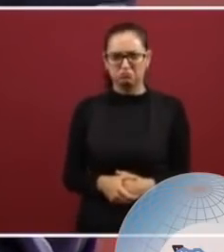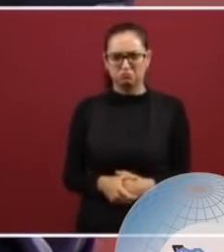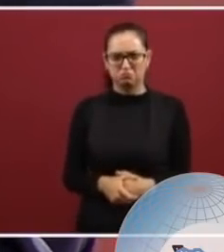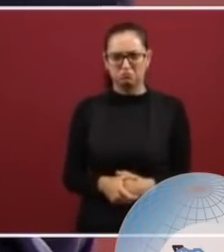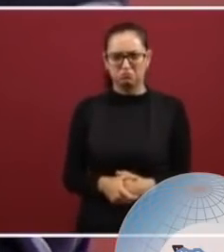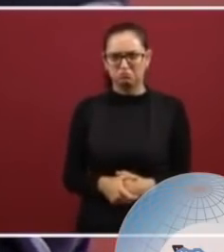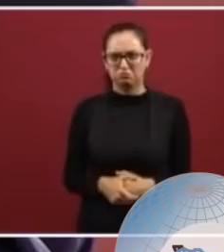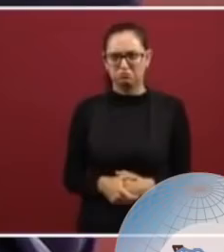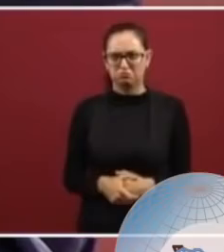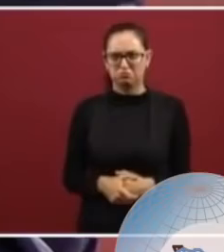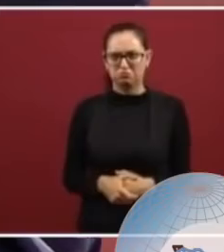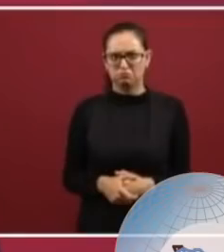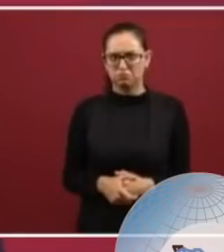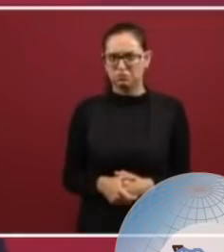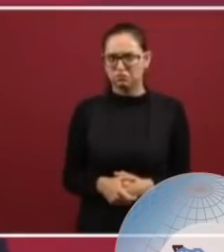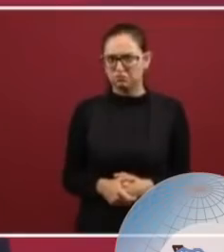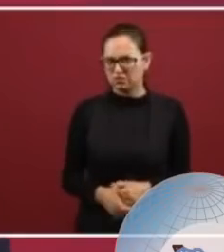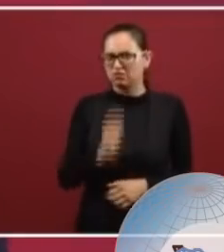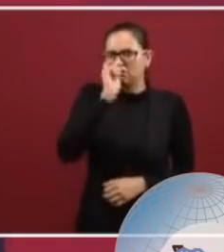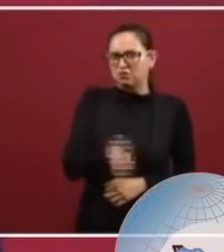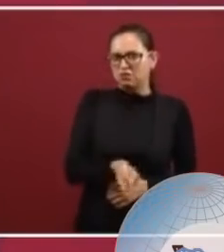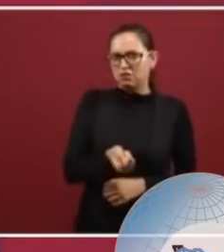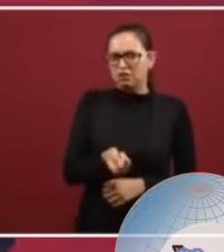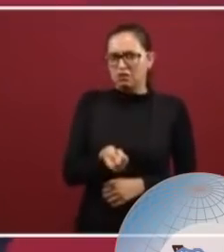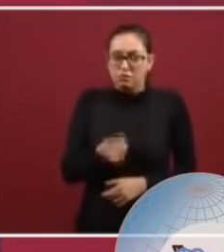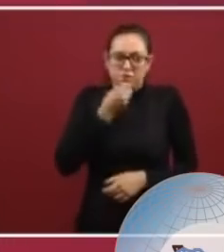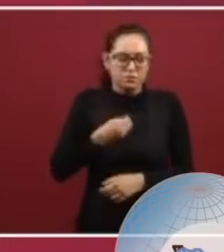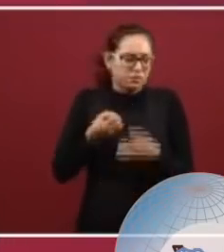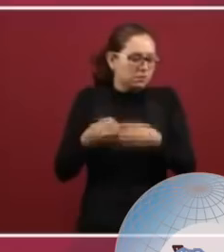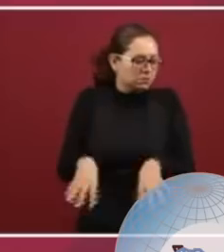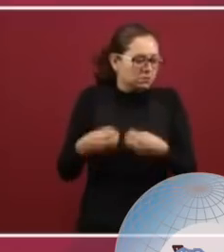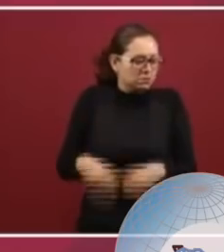necesariamente perder, es